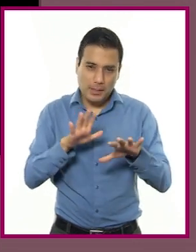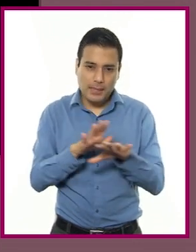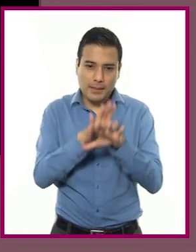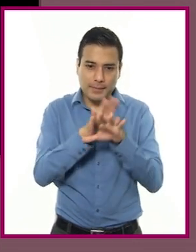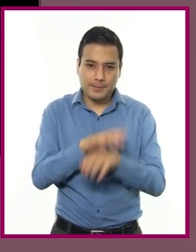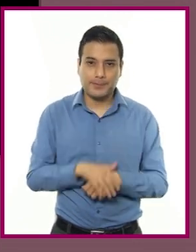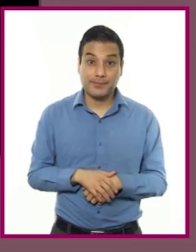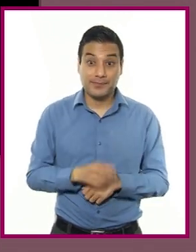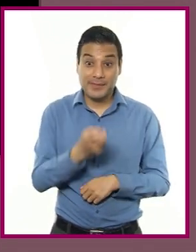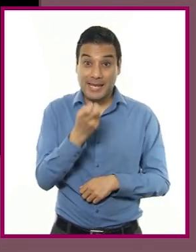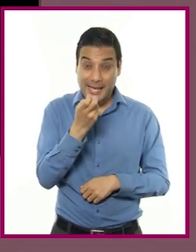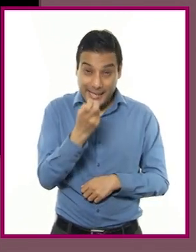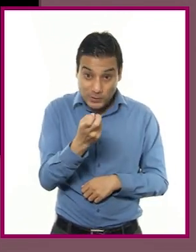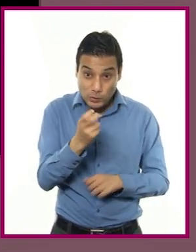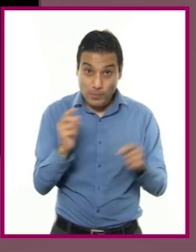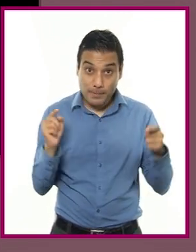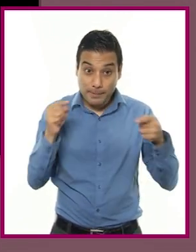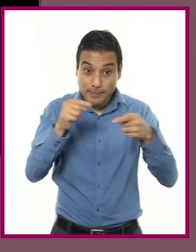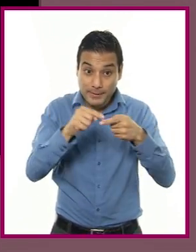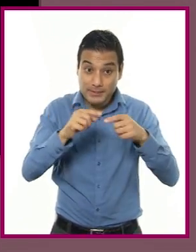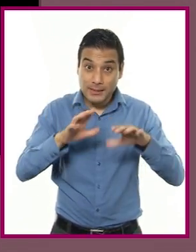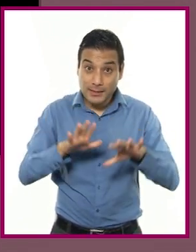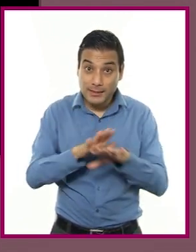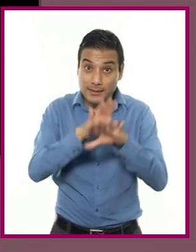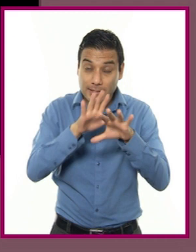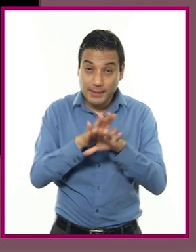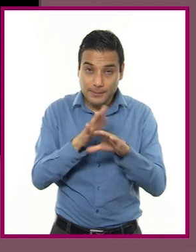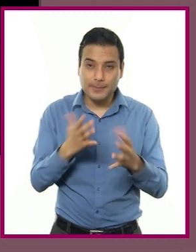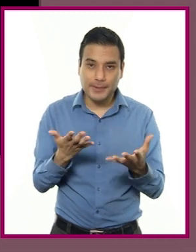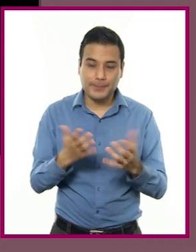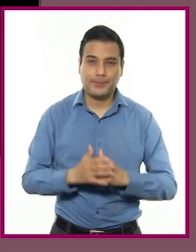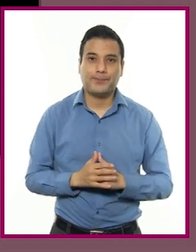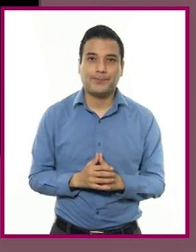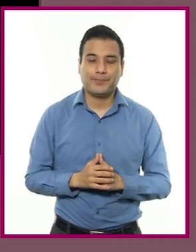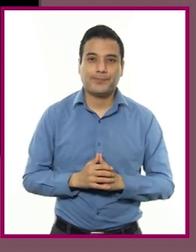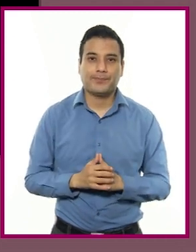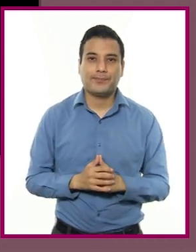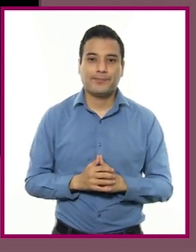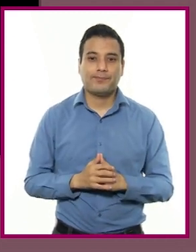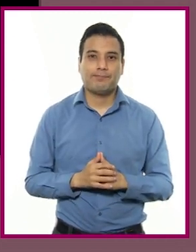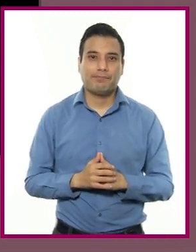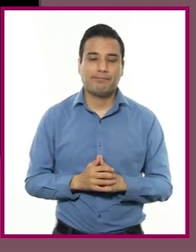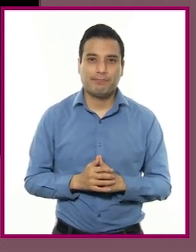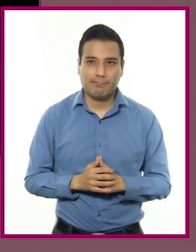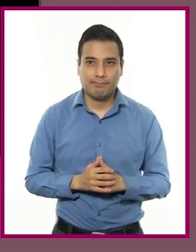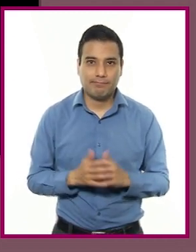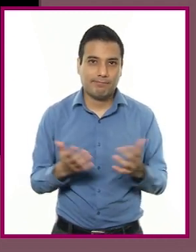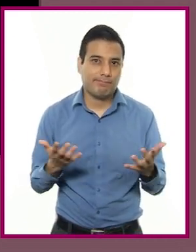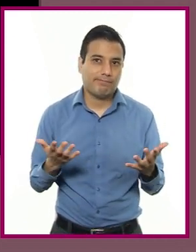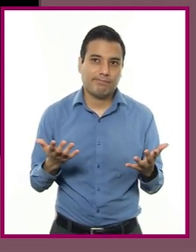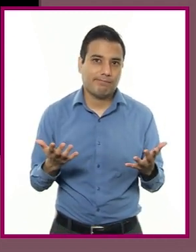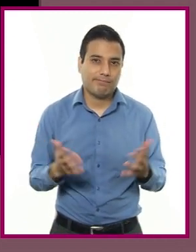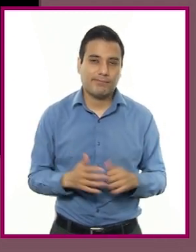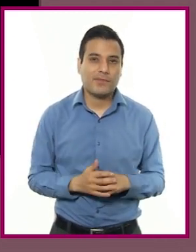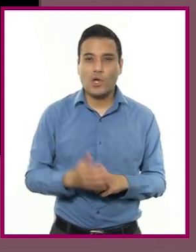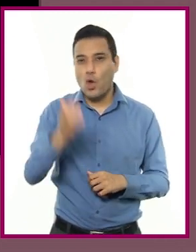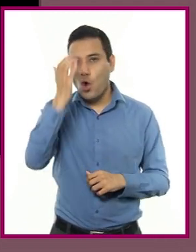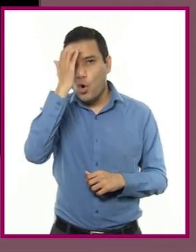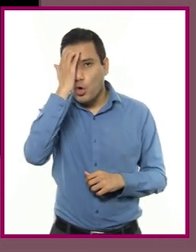se potencializa también eso y algunos conocimientos pues van y vienen, ¿no? Digamos, no nada